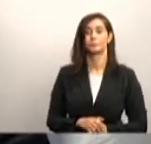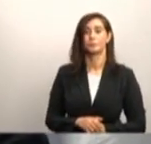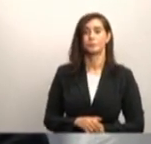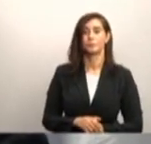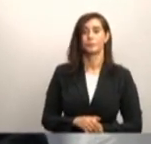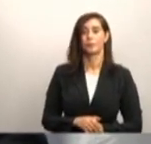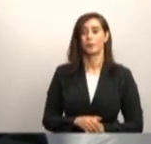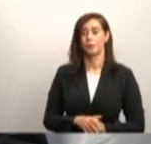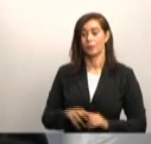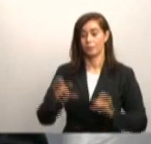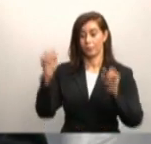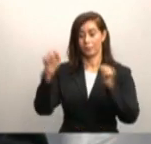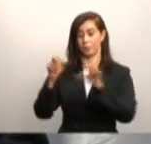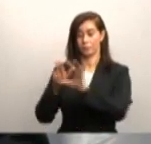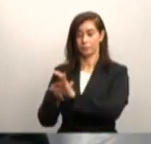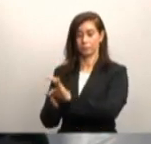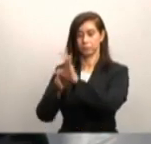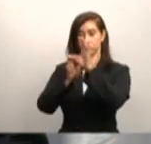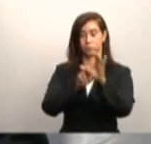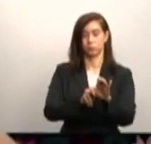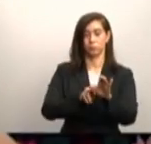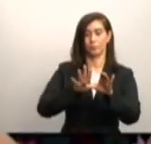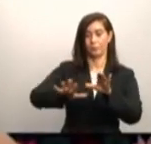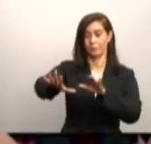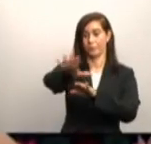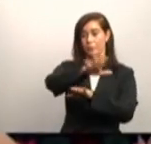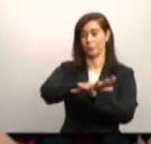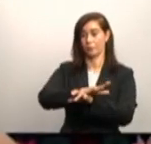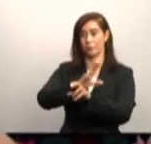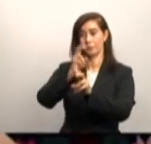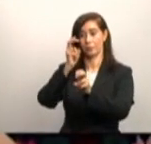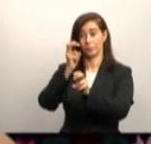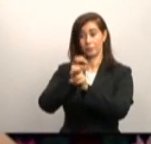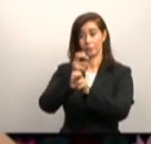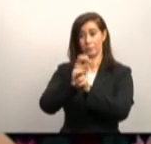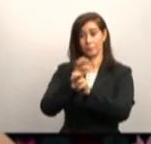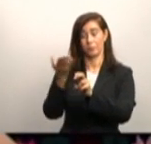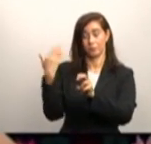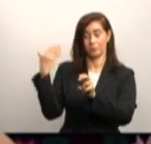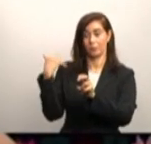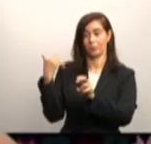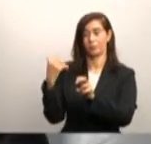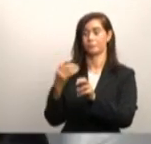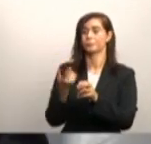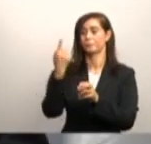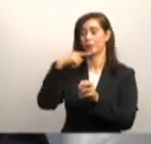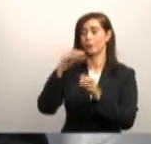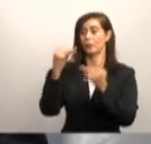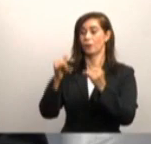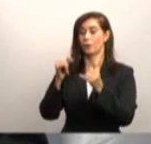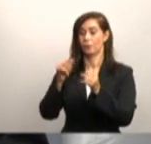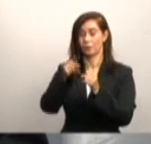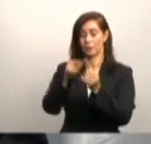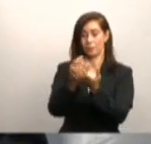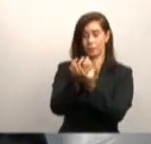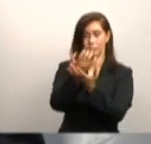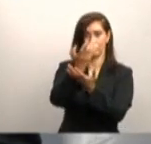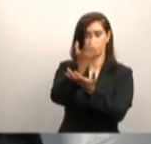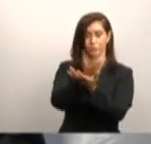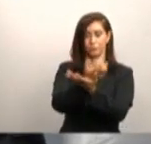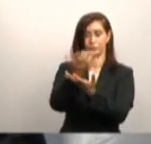en Duquesa. En este momento, el incendio, que por las características que se ha